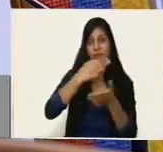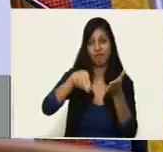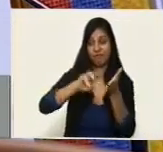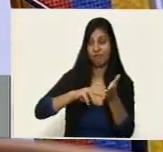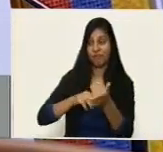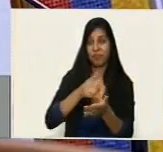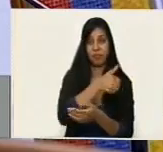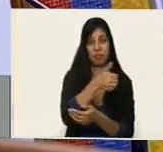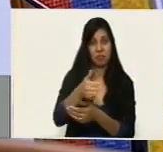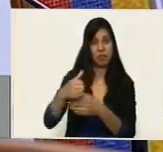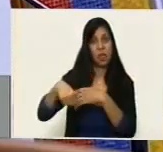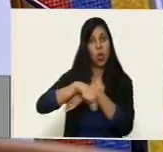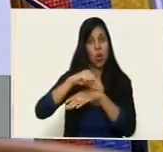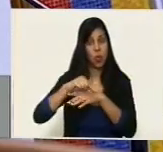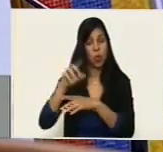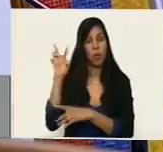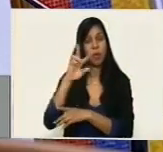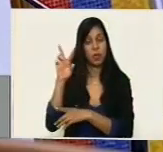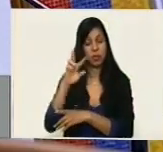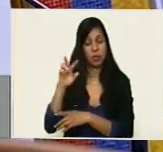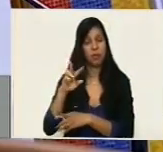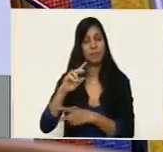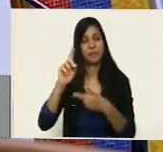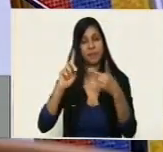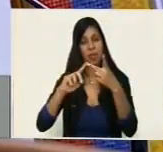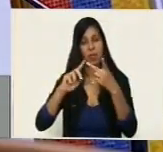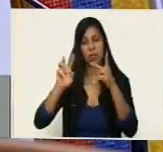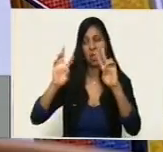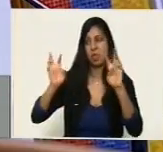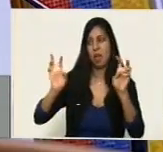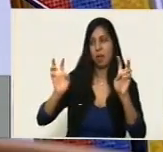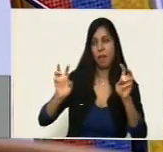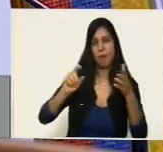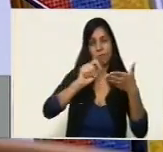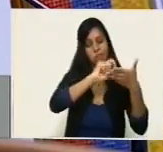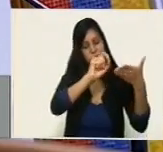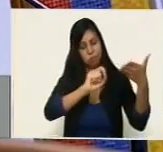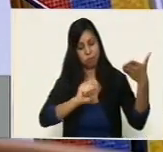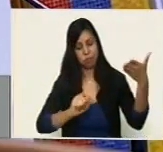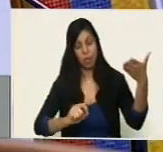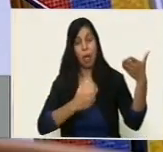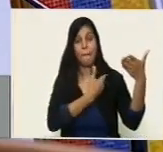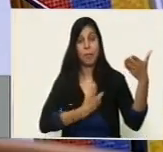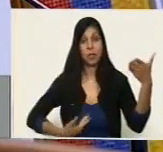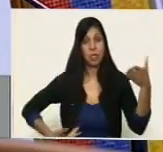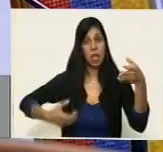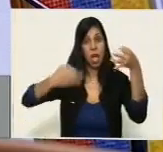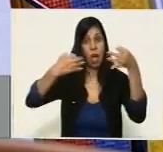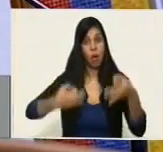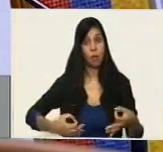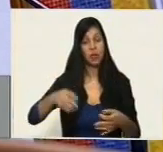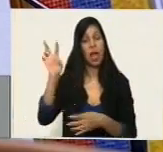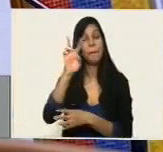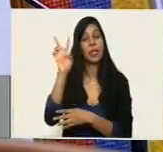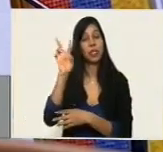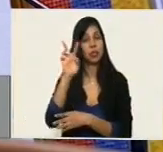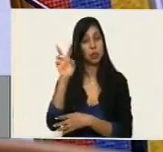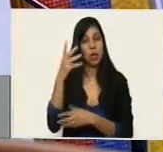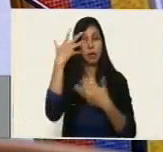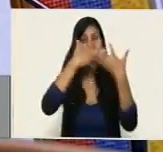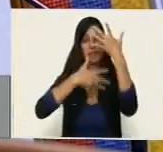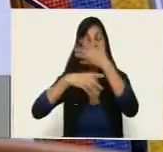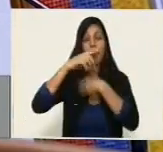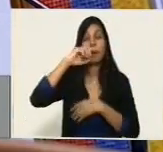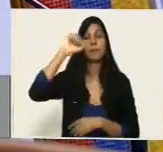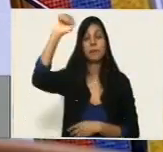de la República Bolivariana de Venezuela. Segundo, comunicación del ciudadano presidente constitucional de la República Bolivariana de Venezuela, Nicolás